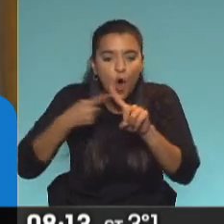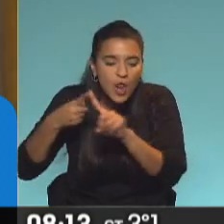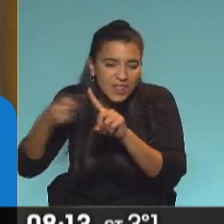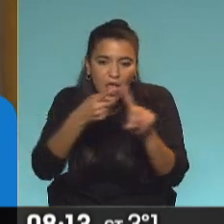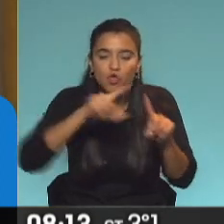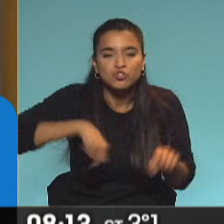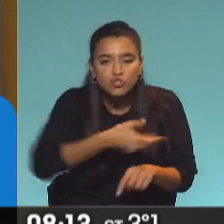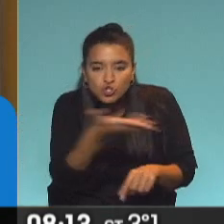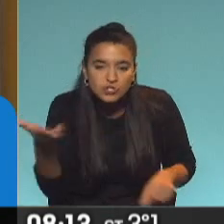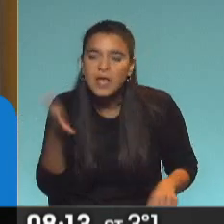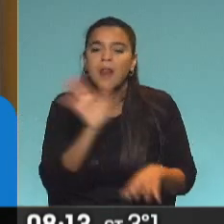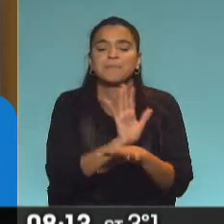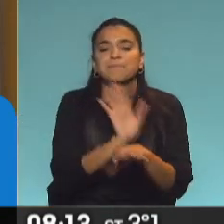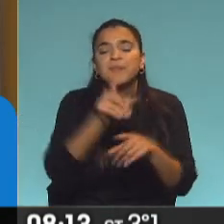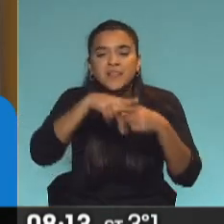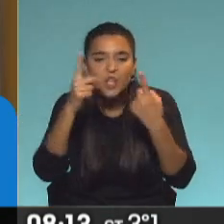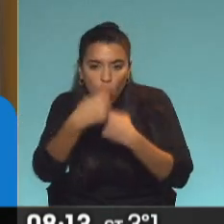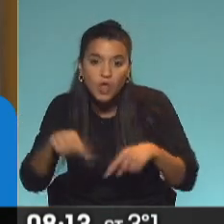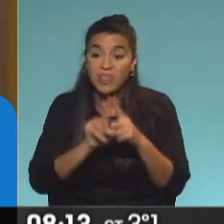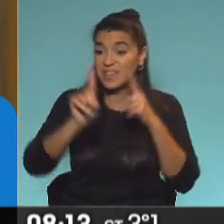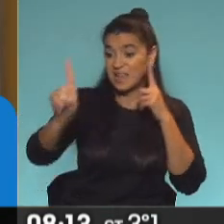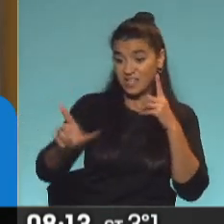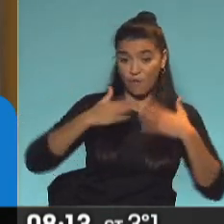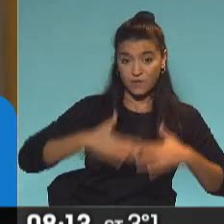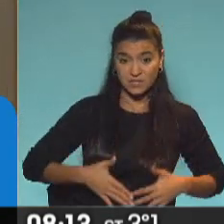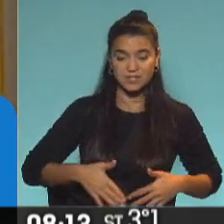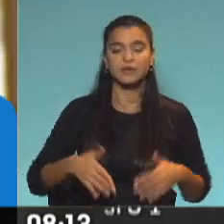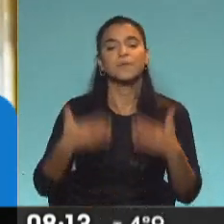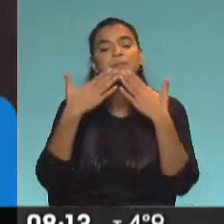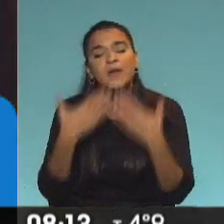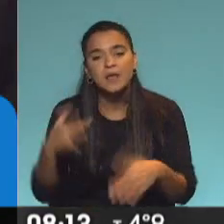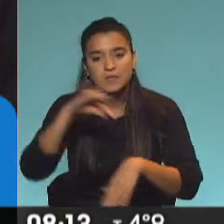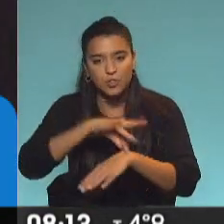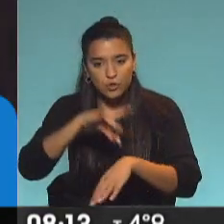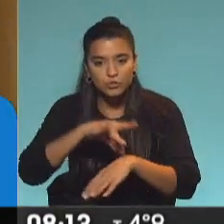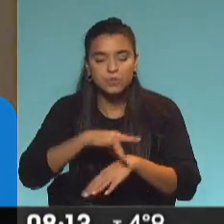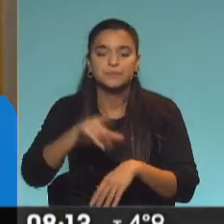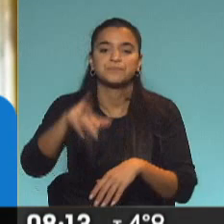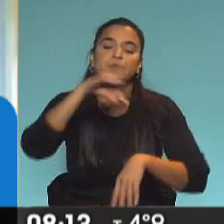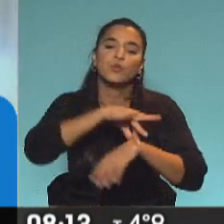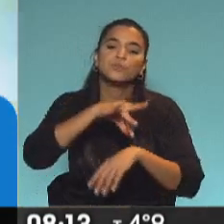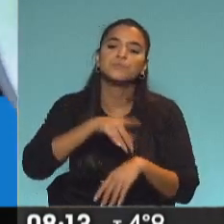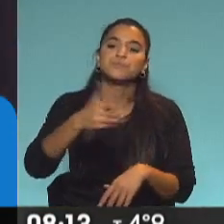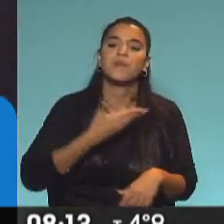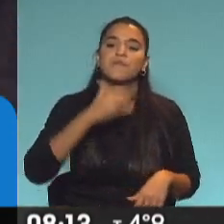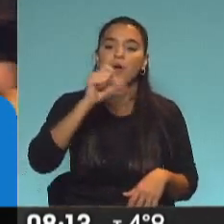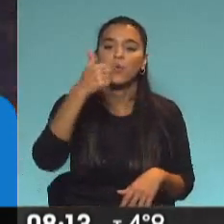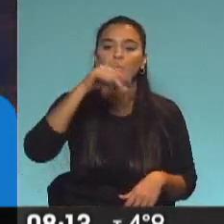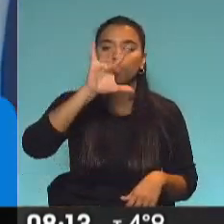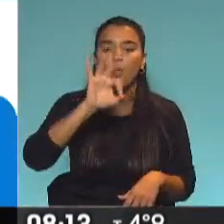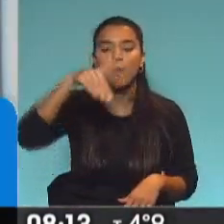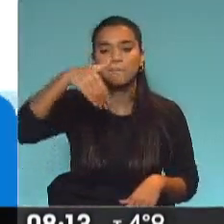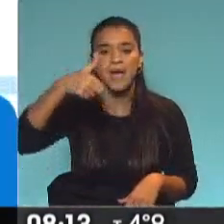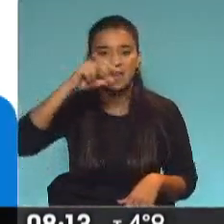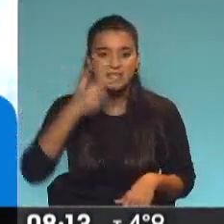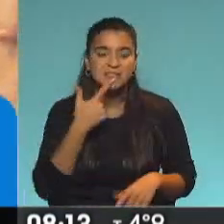socialmente a través de la tecnología, distanciado físicamente. Gracias, doctor. La palabra del doctor Facundo Manes, recordemos aquí